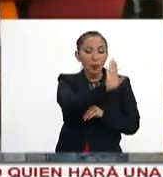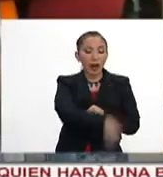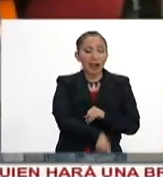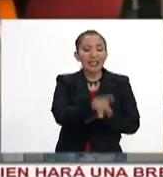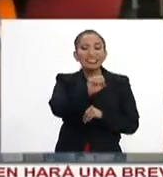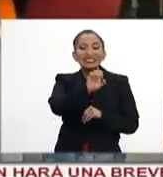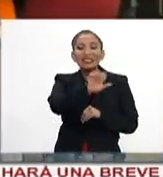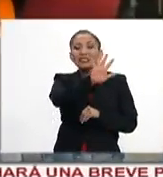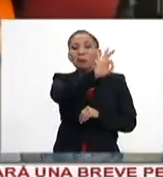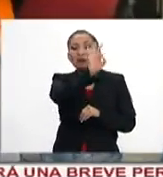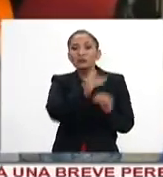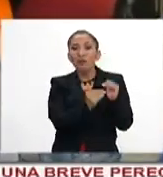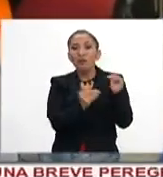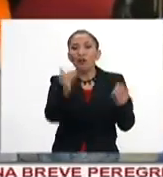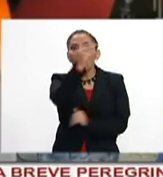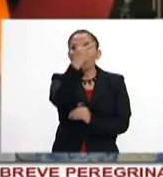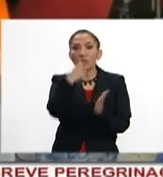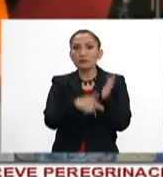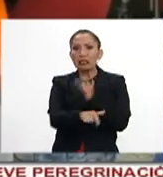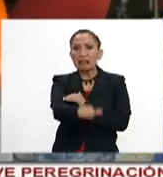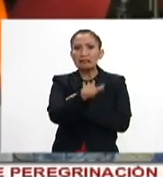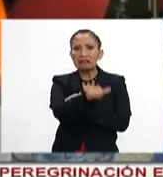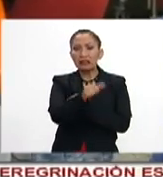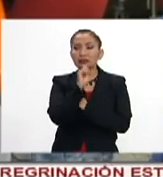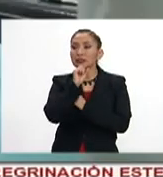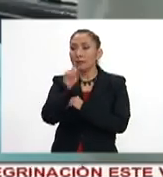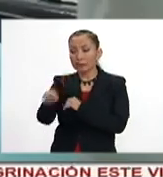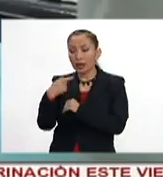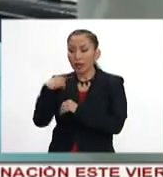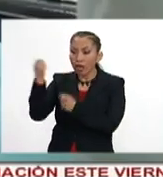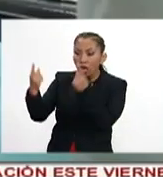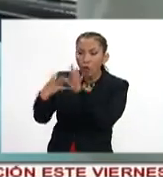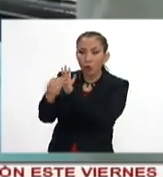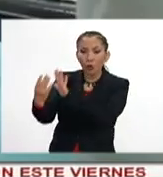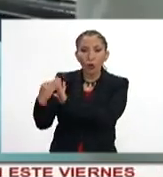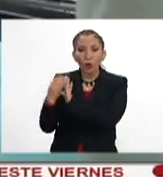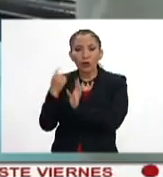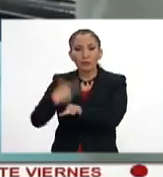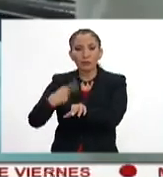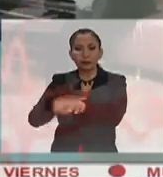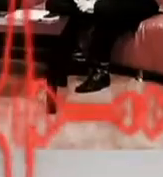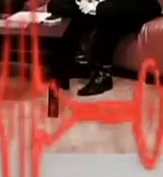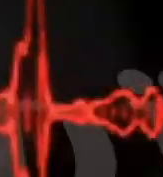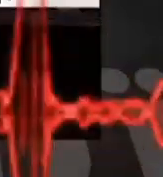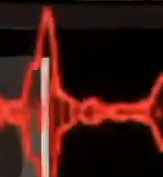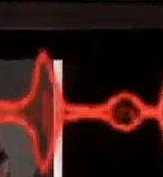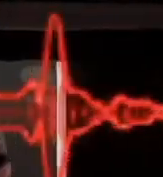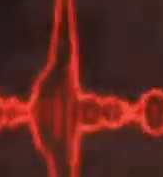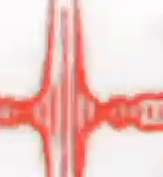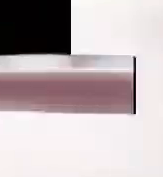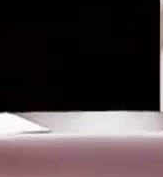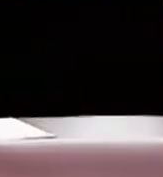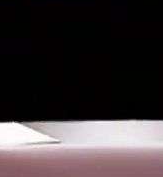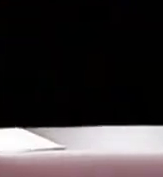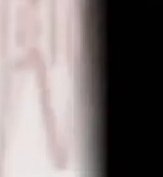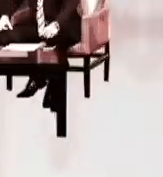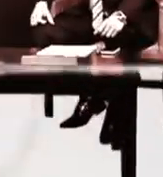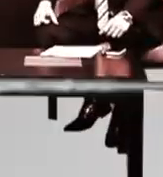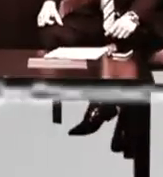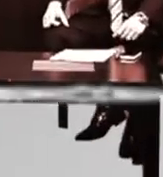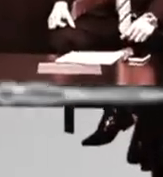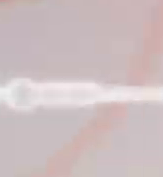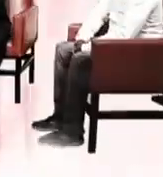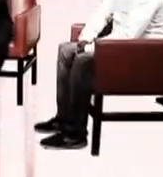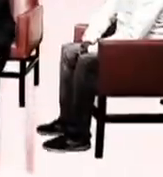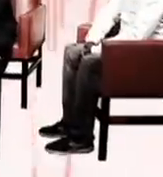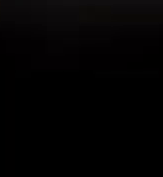hizo 65% durante 2016, así como del brote de epidemias. Esta mañana nos da mucho gusto que esté aquí en el Estudio de